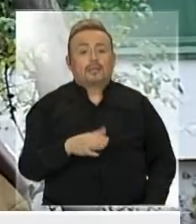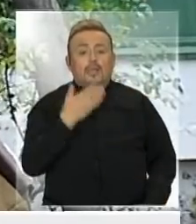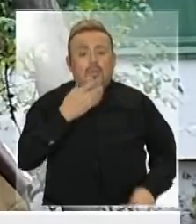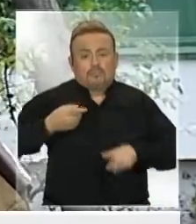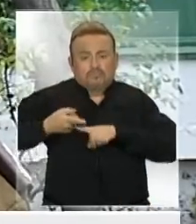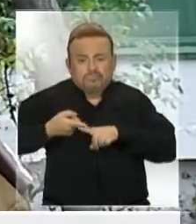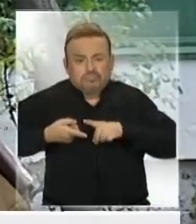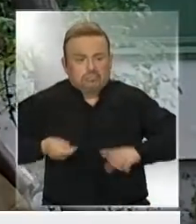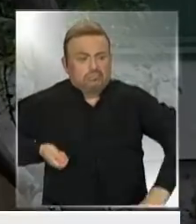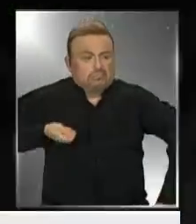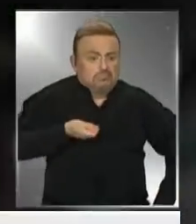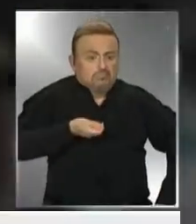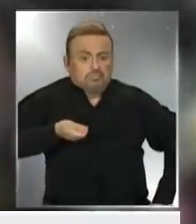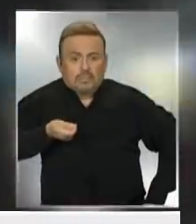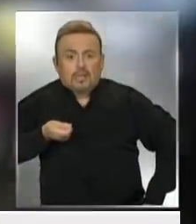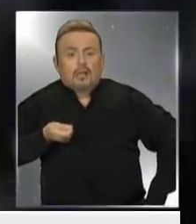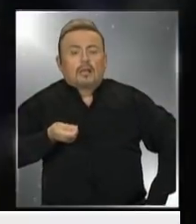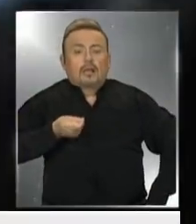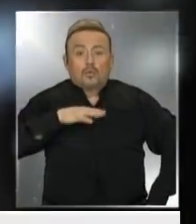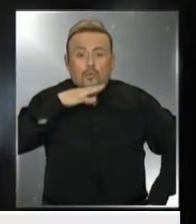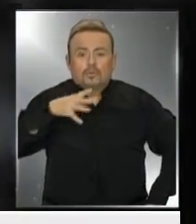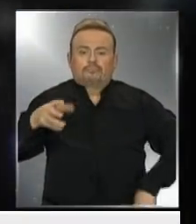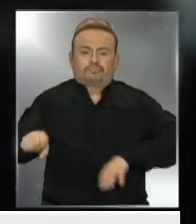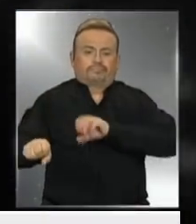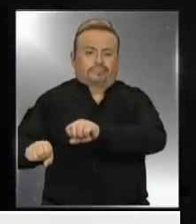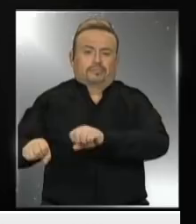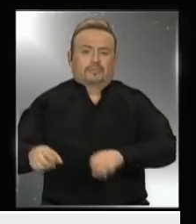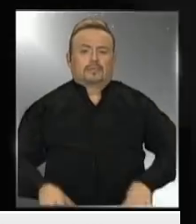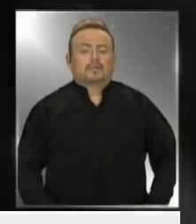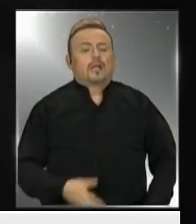para la intimidación de las víctimas.